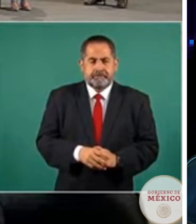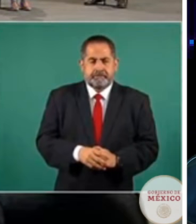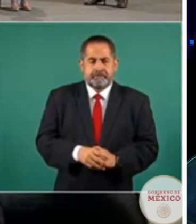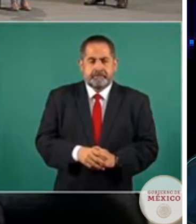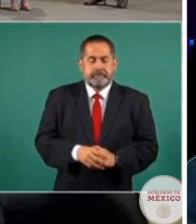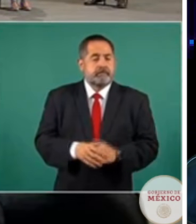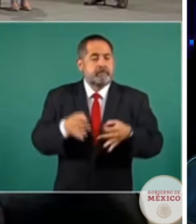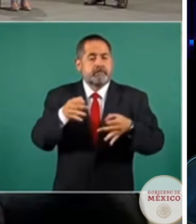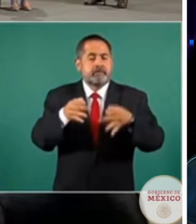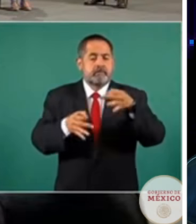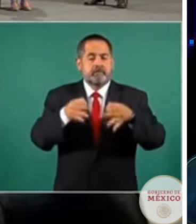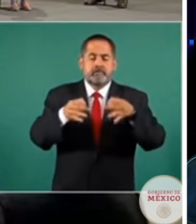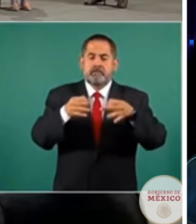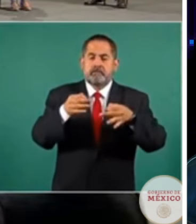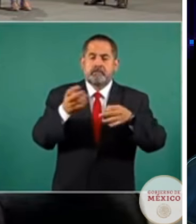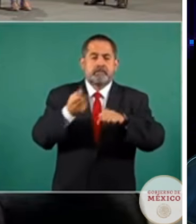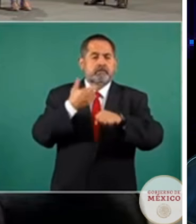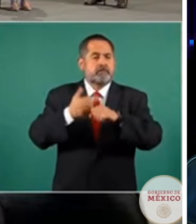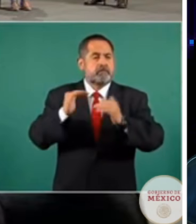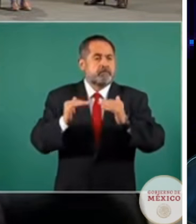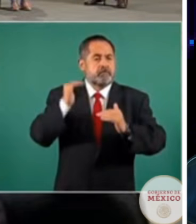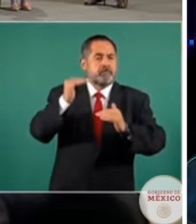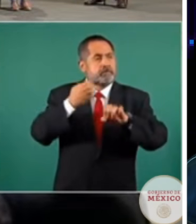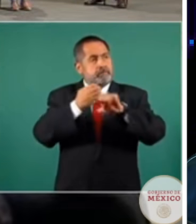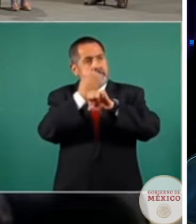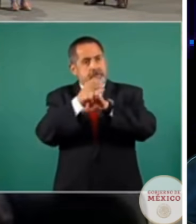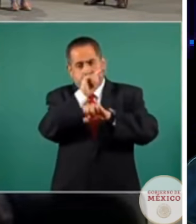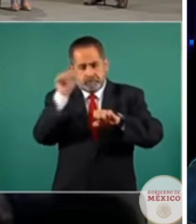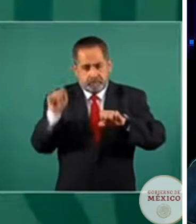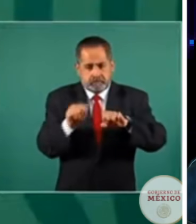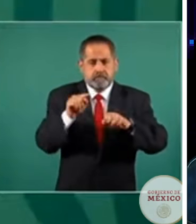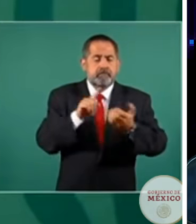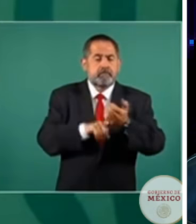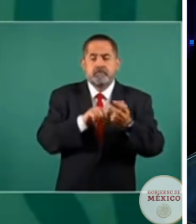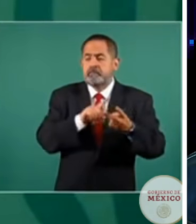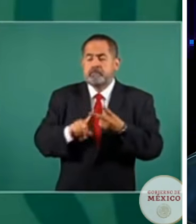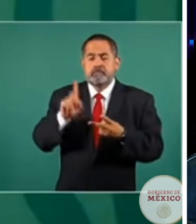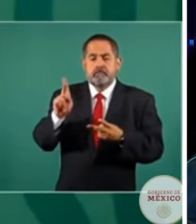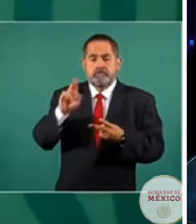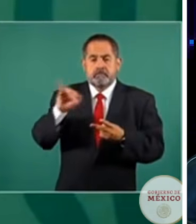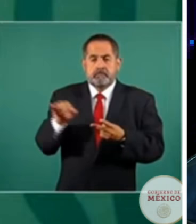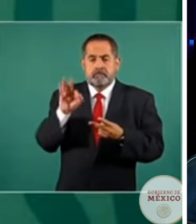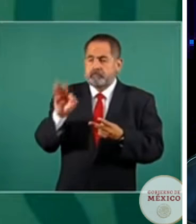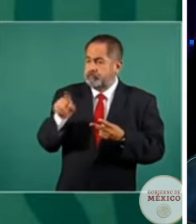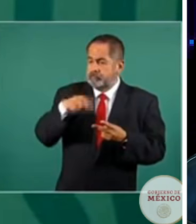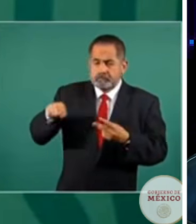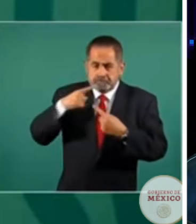los tribunales superiores de justicia en los estados y el Poder Judicial Federal.